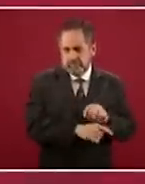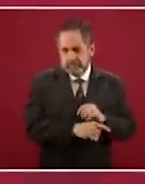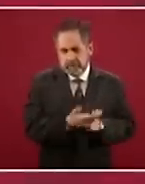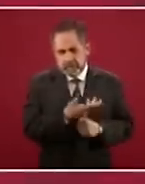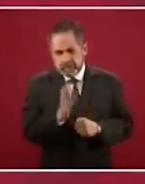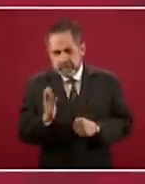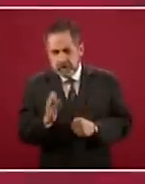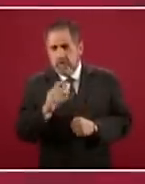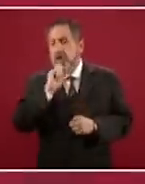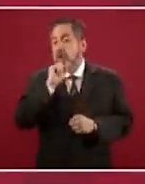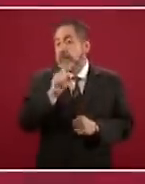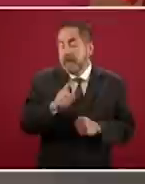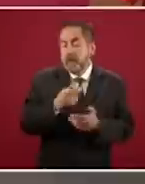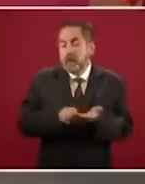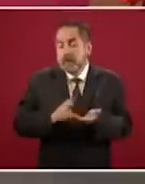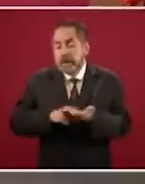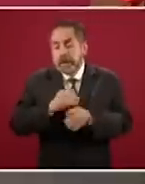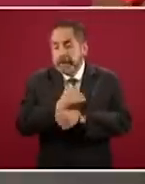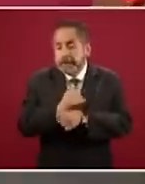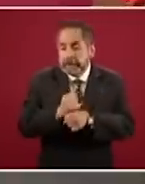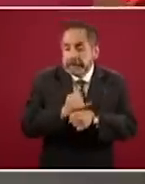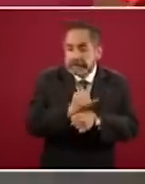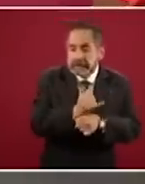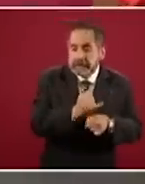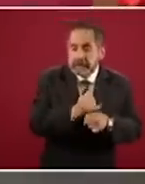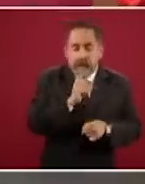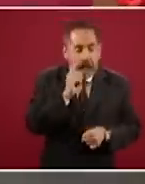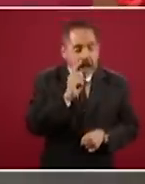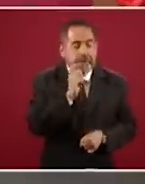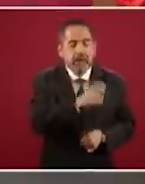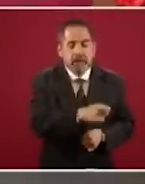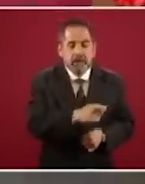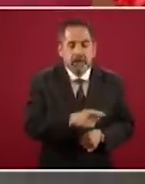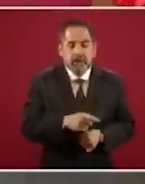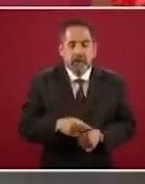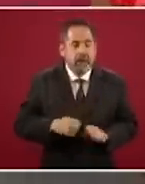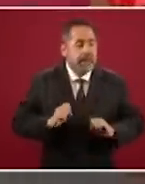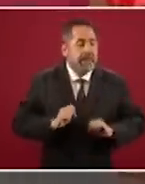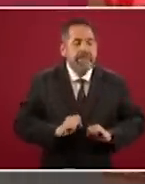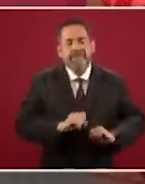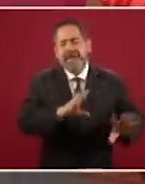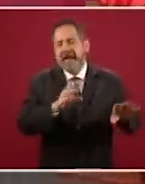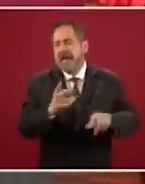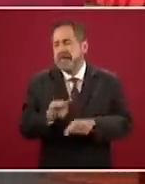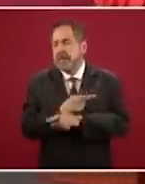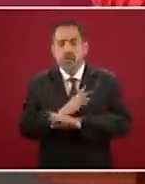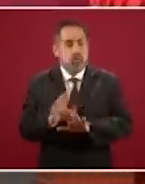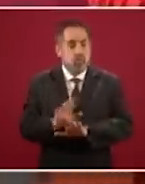sino se les va a investigar. No hay impunidad para nadie.